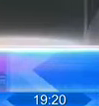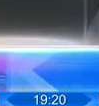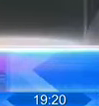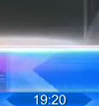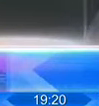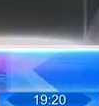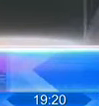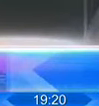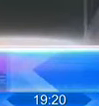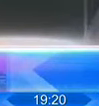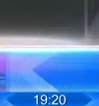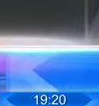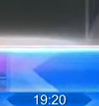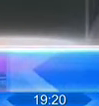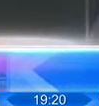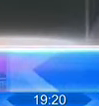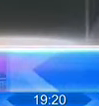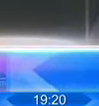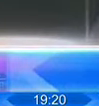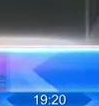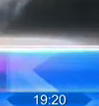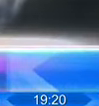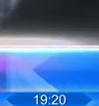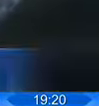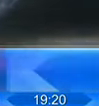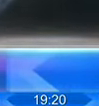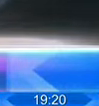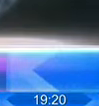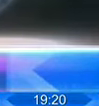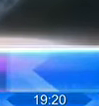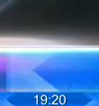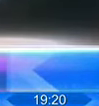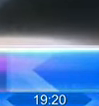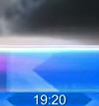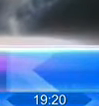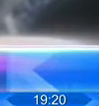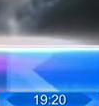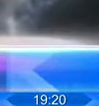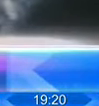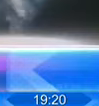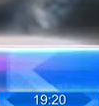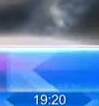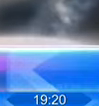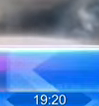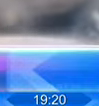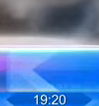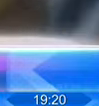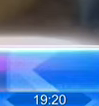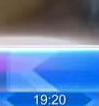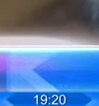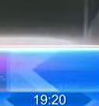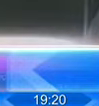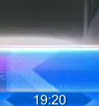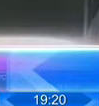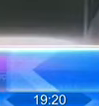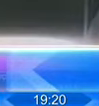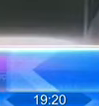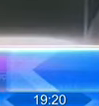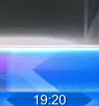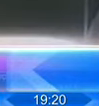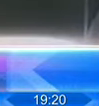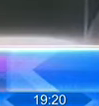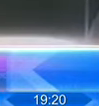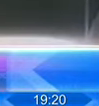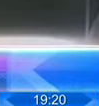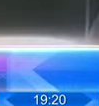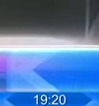y es preferible realizar únicamente labores defensivas. Autoridades descartan que el siniestro se haya producido por un agente natural. Definitivamente el incendio se